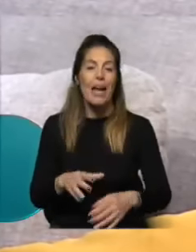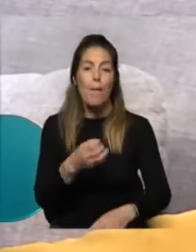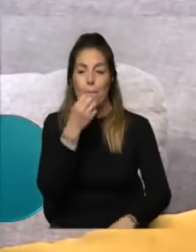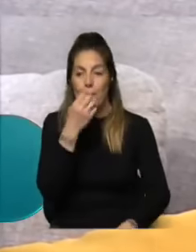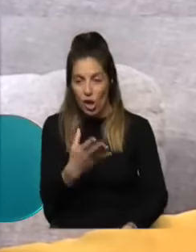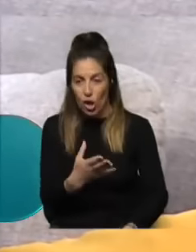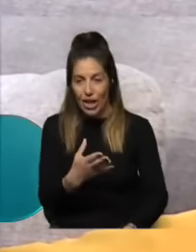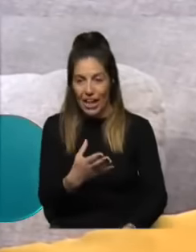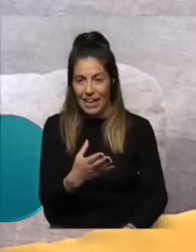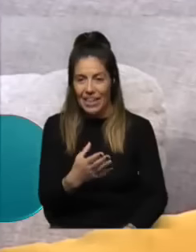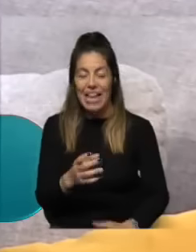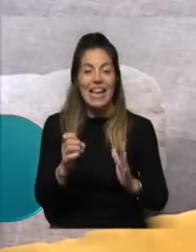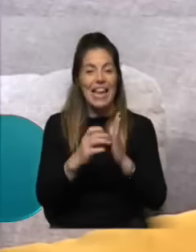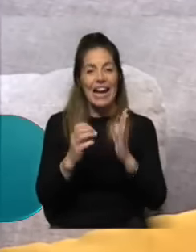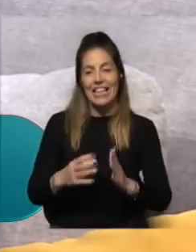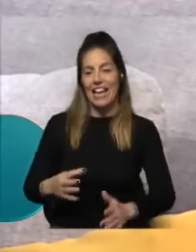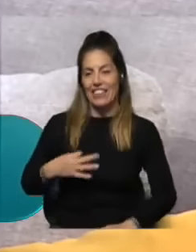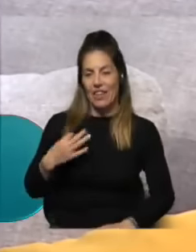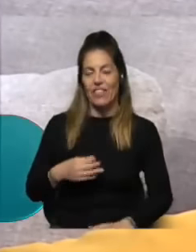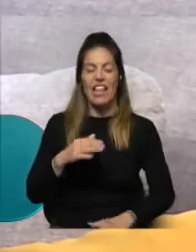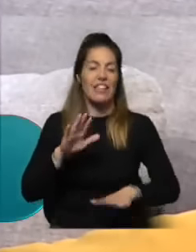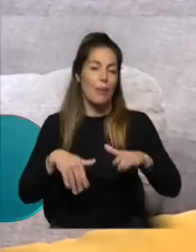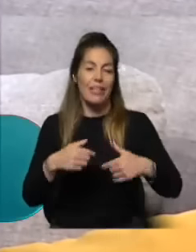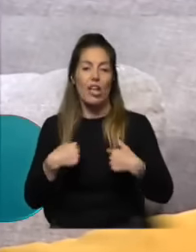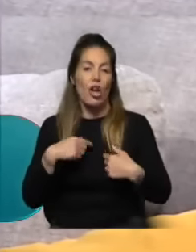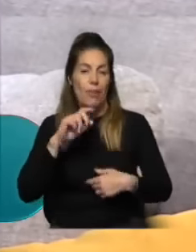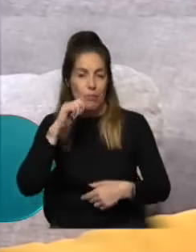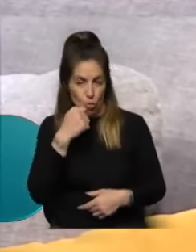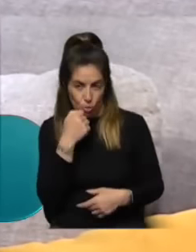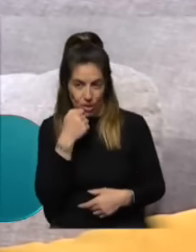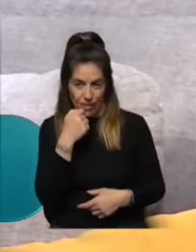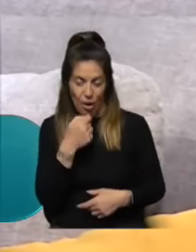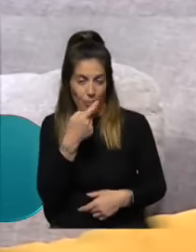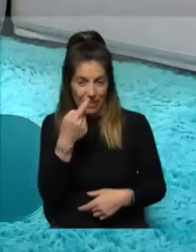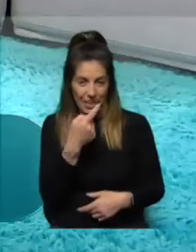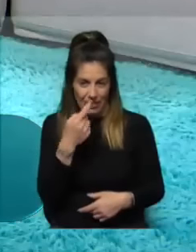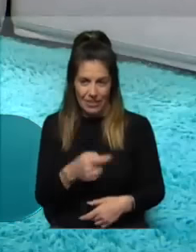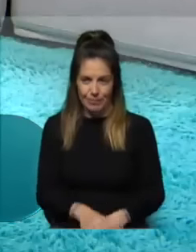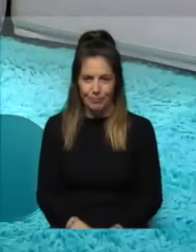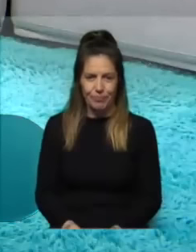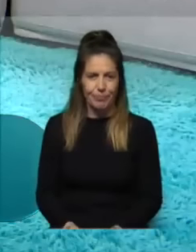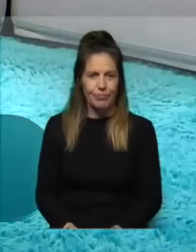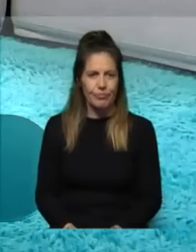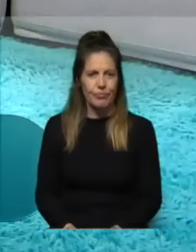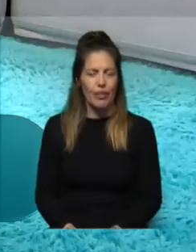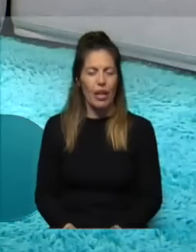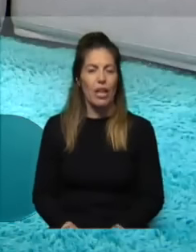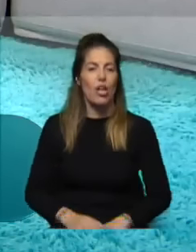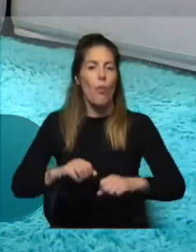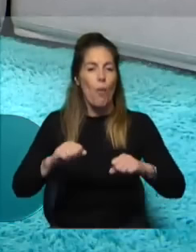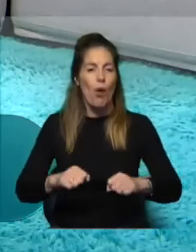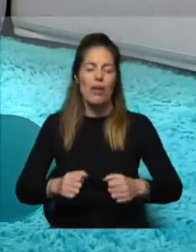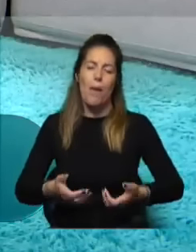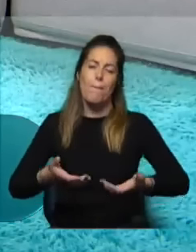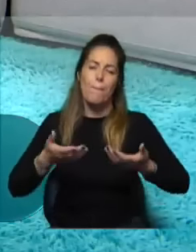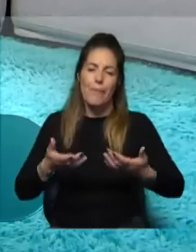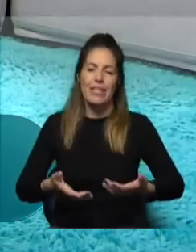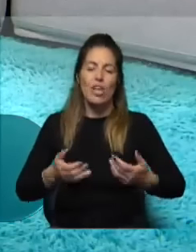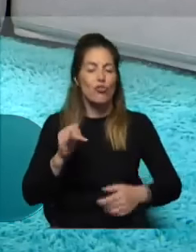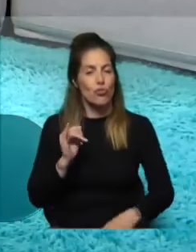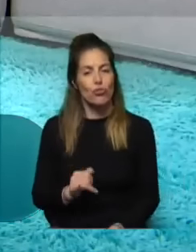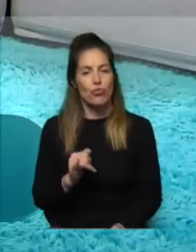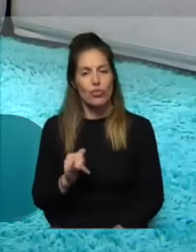optimizar esa calidad de vida independientemente de mis gustos y de mis intereses. Pesados, hay muebles que son pesados. Bueno, sí, hay muebles que son